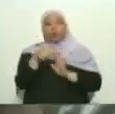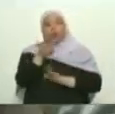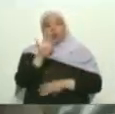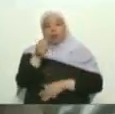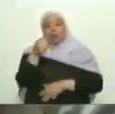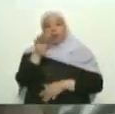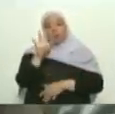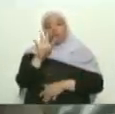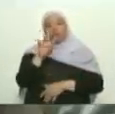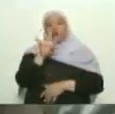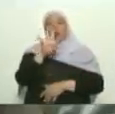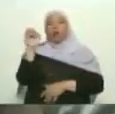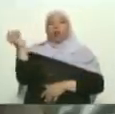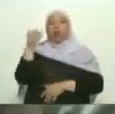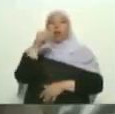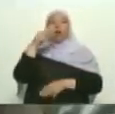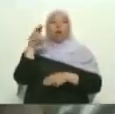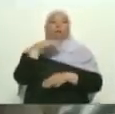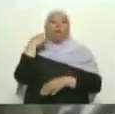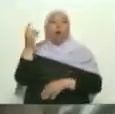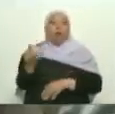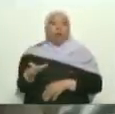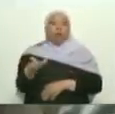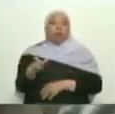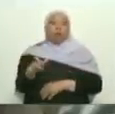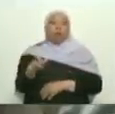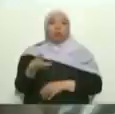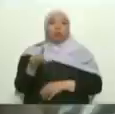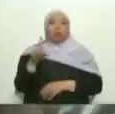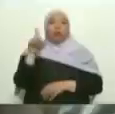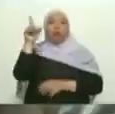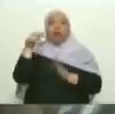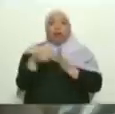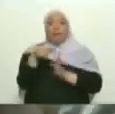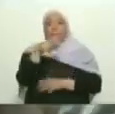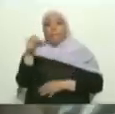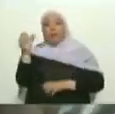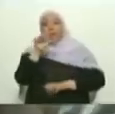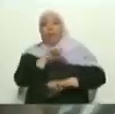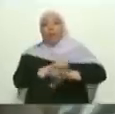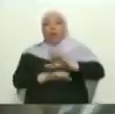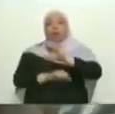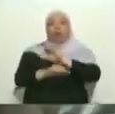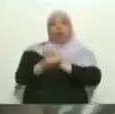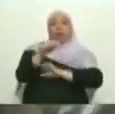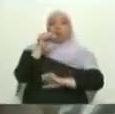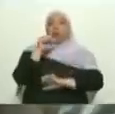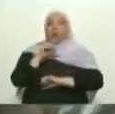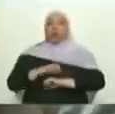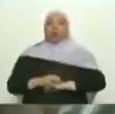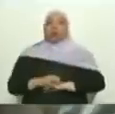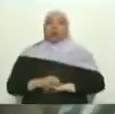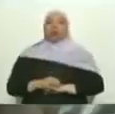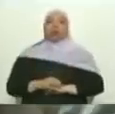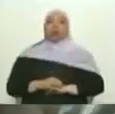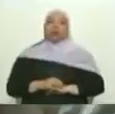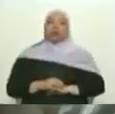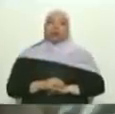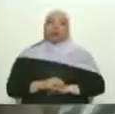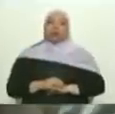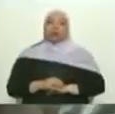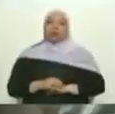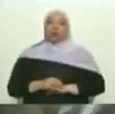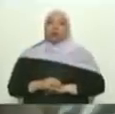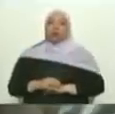más de 40 muertos, casi 1000 heridos, producto de ese plan